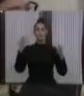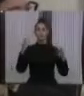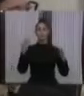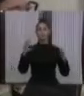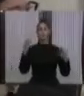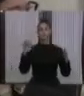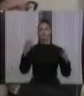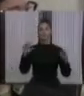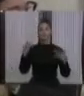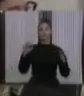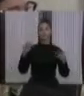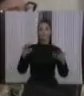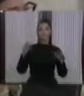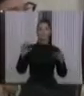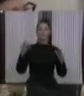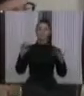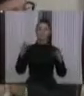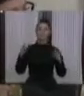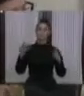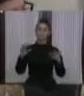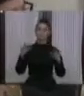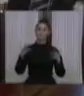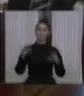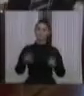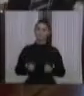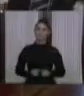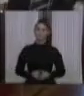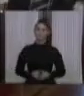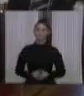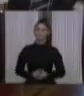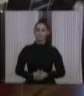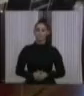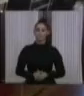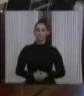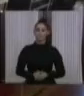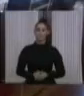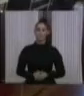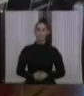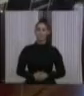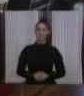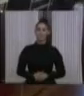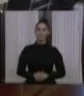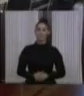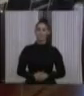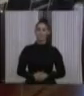estudio conjuntamente a sus hijos en la casa